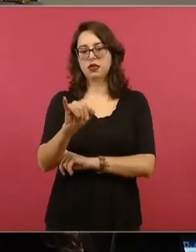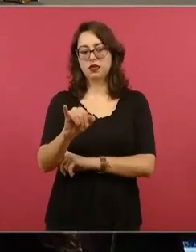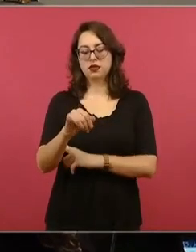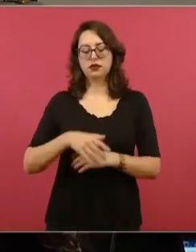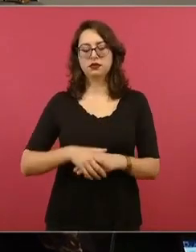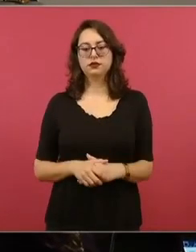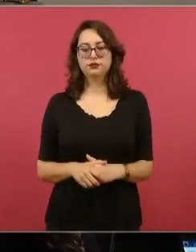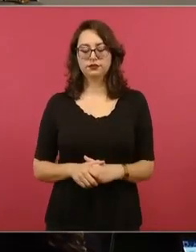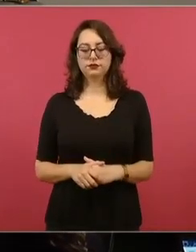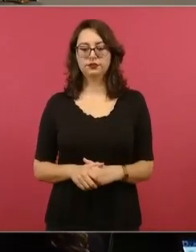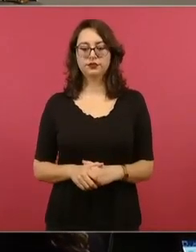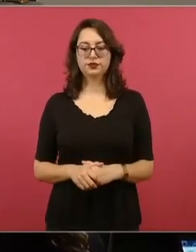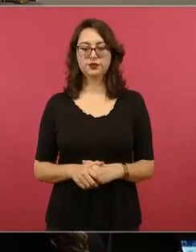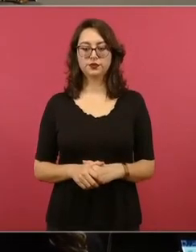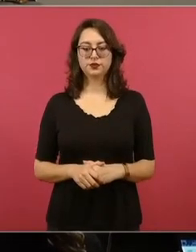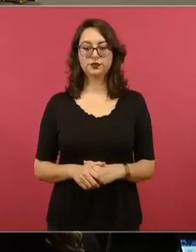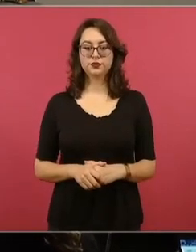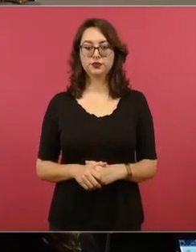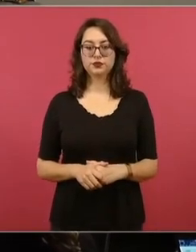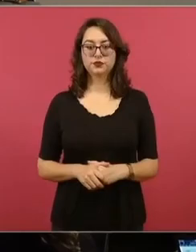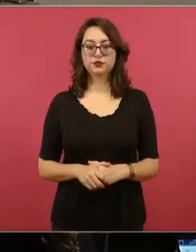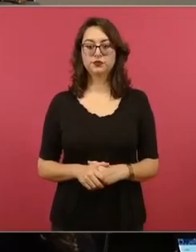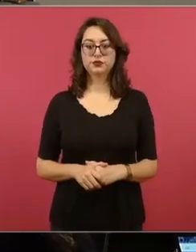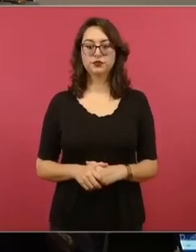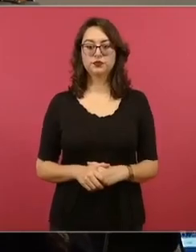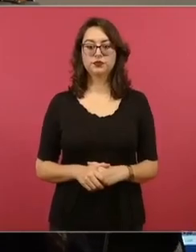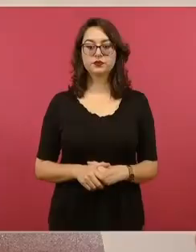Quiero también agradecer a